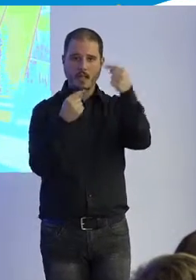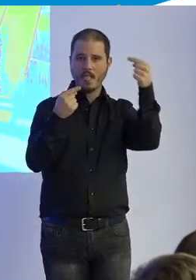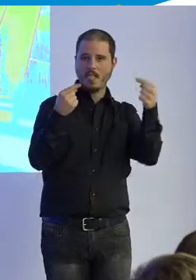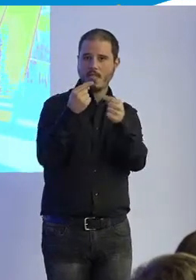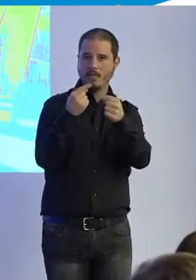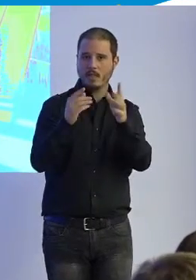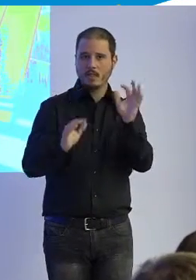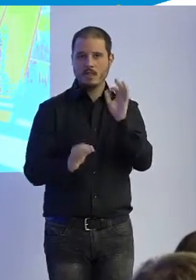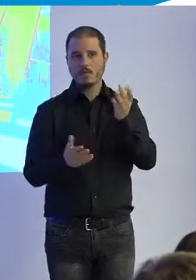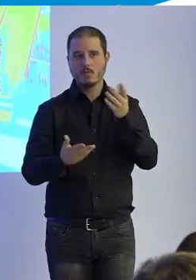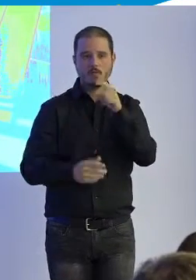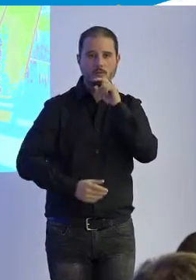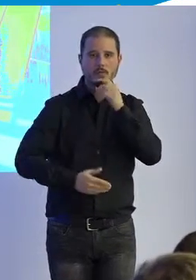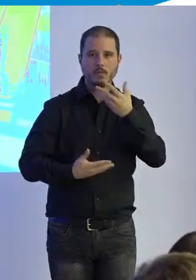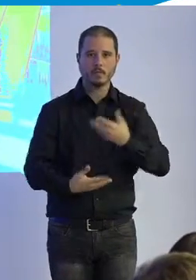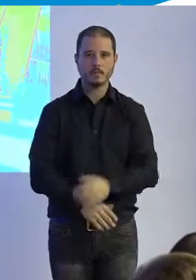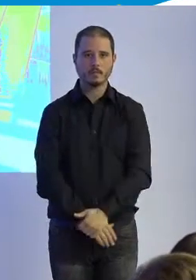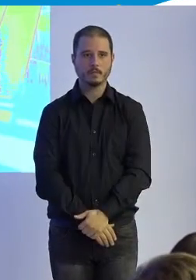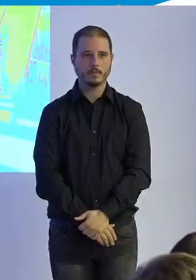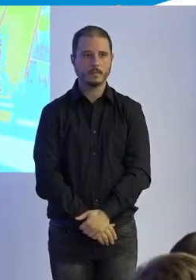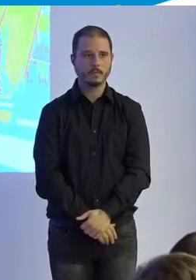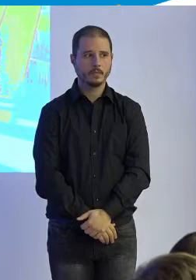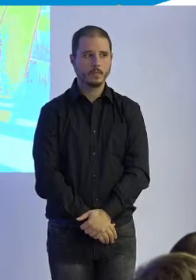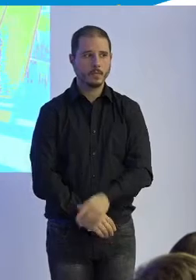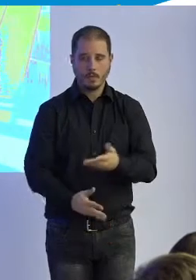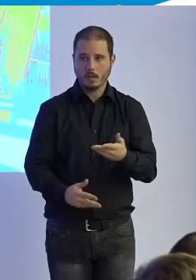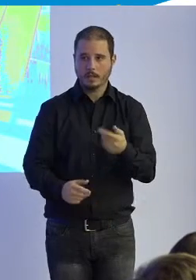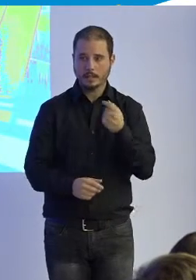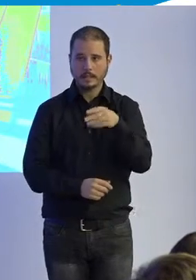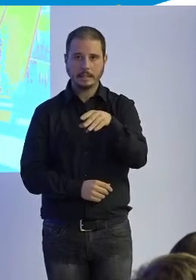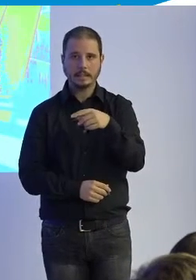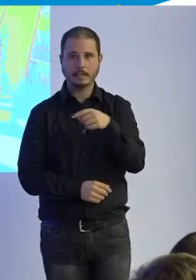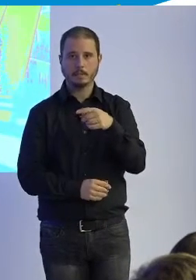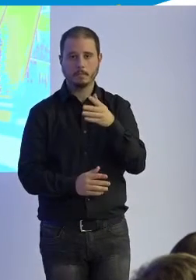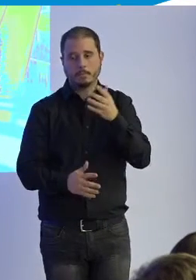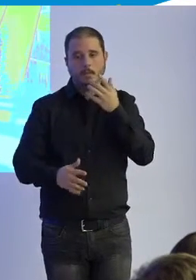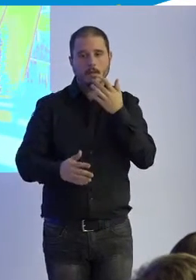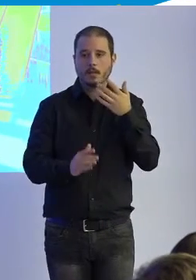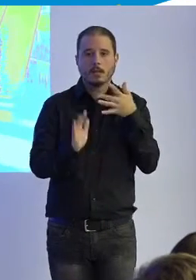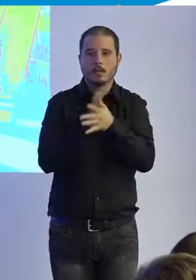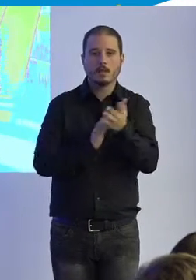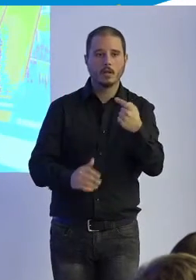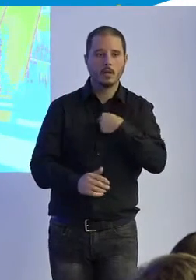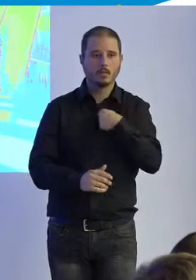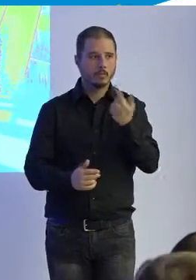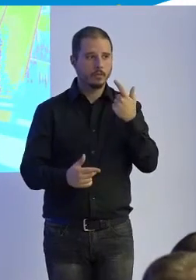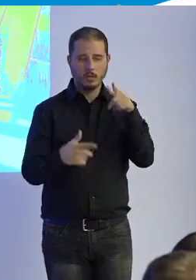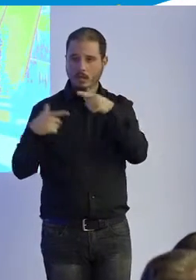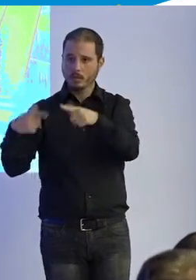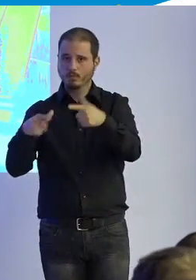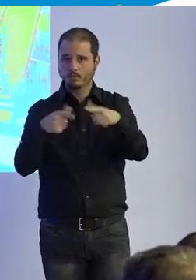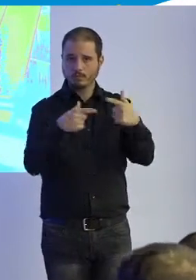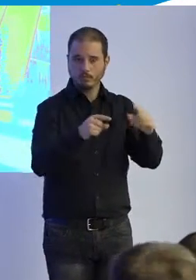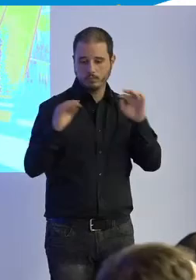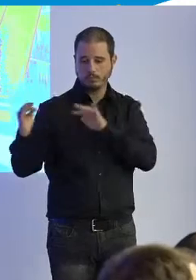tema? Es decir, entiendo que están llegando a este campo de muy diferentes sectores, ¿no? Porque como ahora está un poco